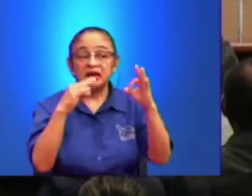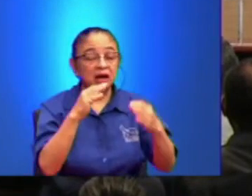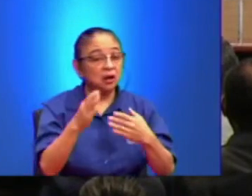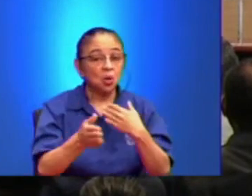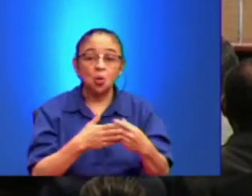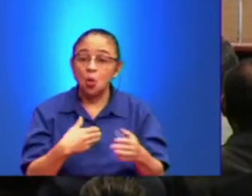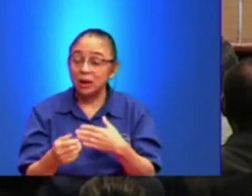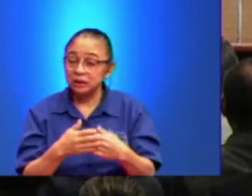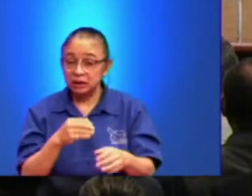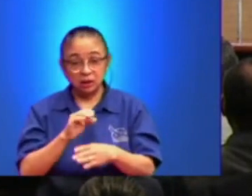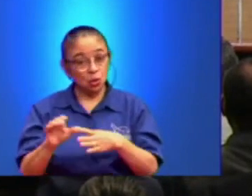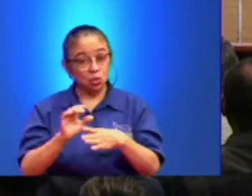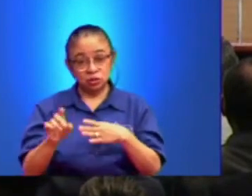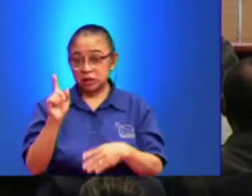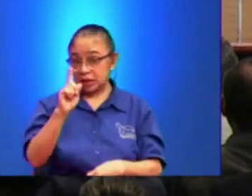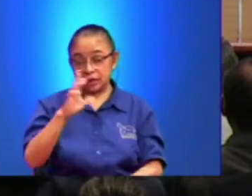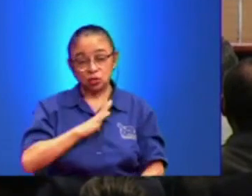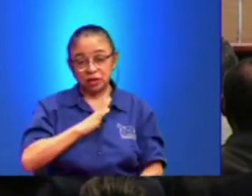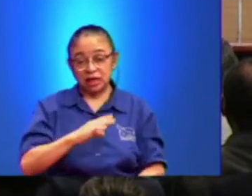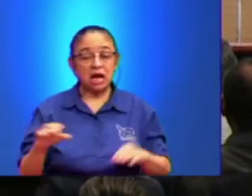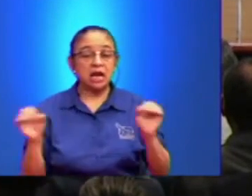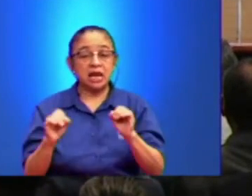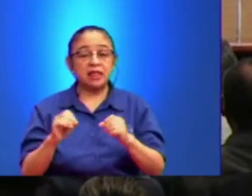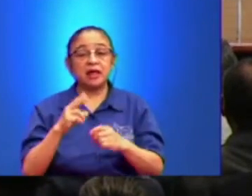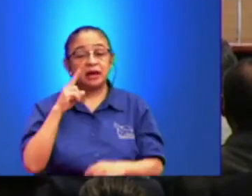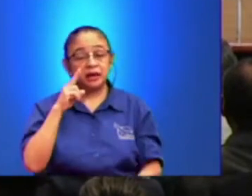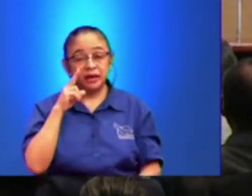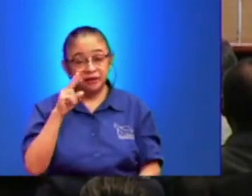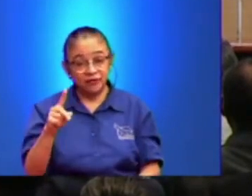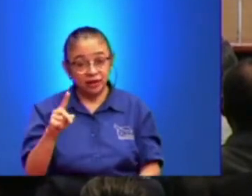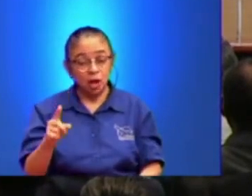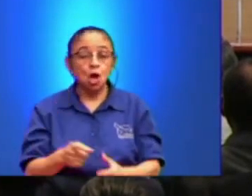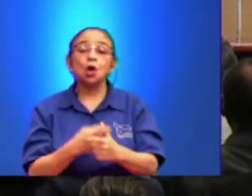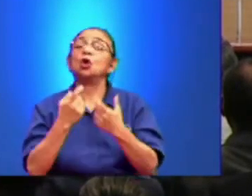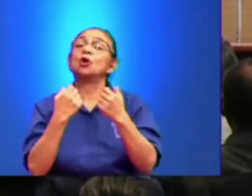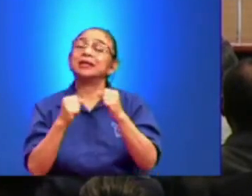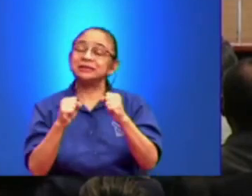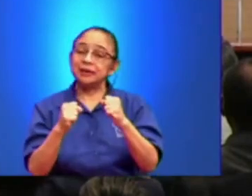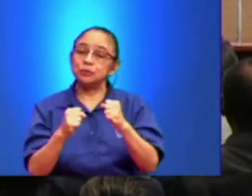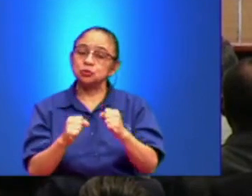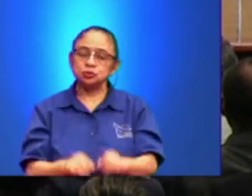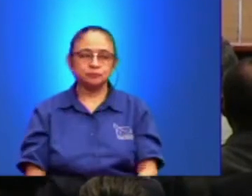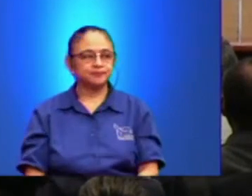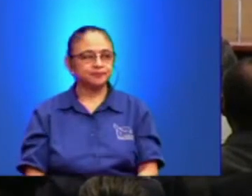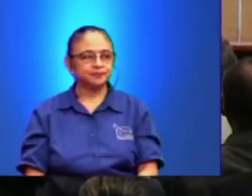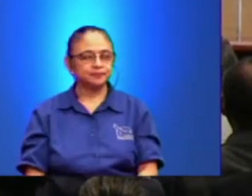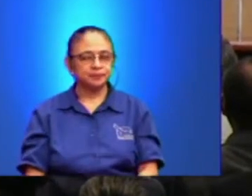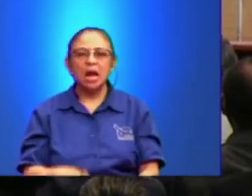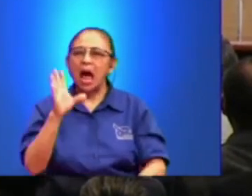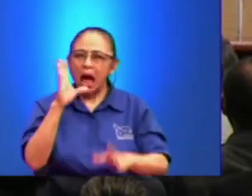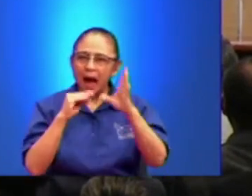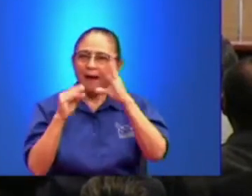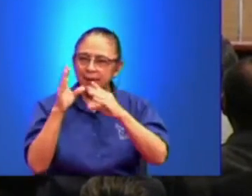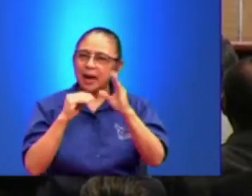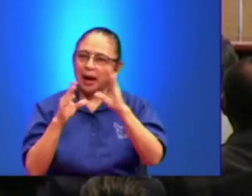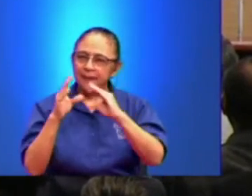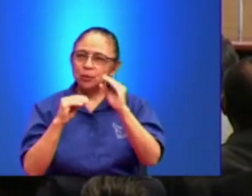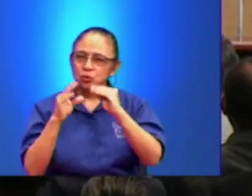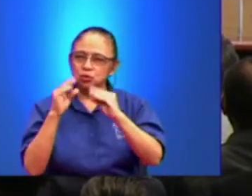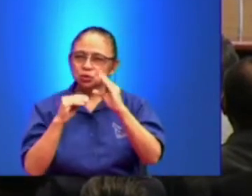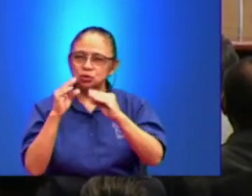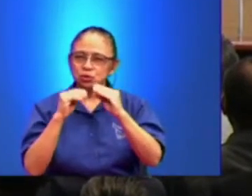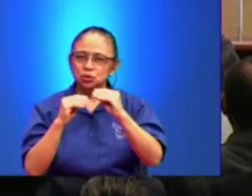que no que no tenga nada que ver con lo que uno va a hacer a qué me refiero vamos a hablar de la samaritana